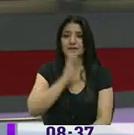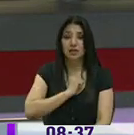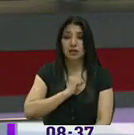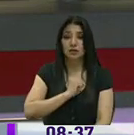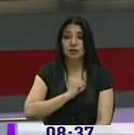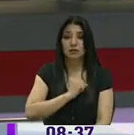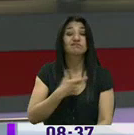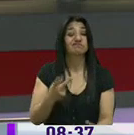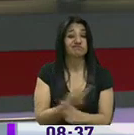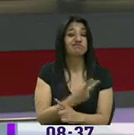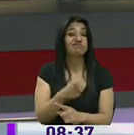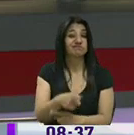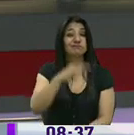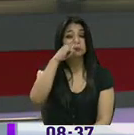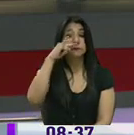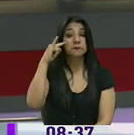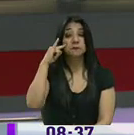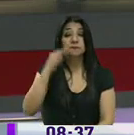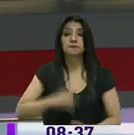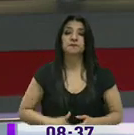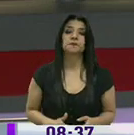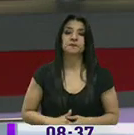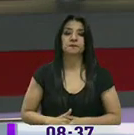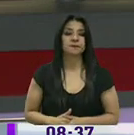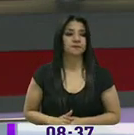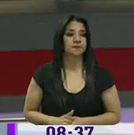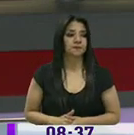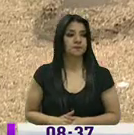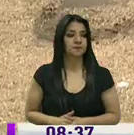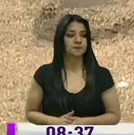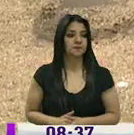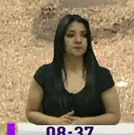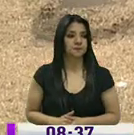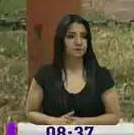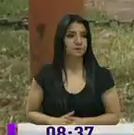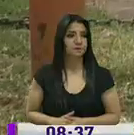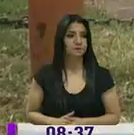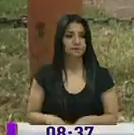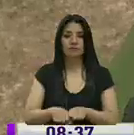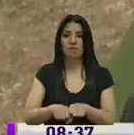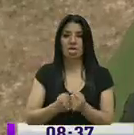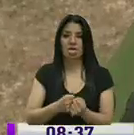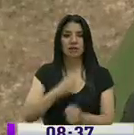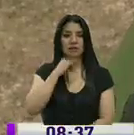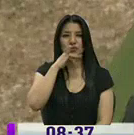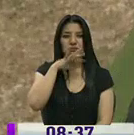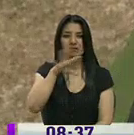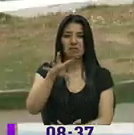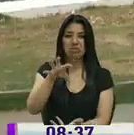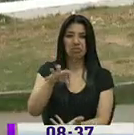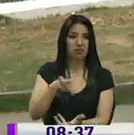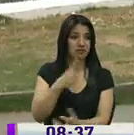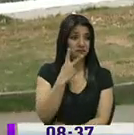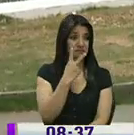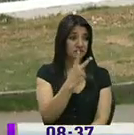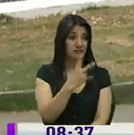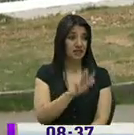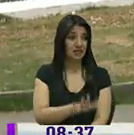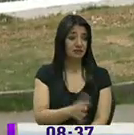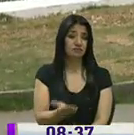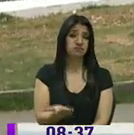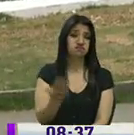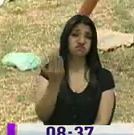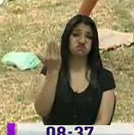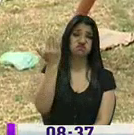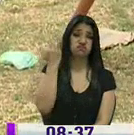supuesto son un peligro para los chiquitines frutos sucios y oxidados así lucen desde hace